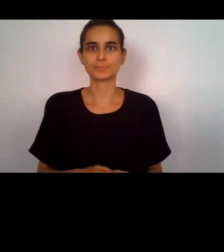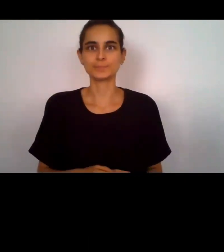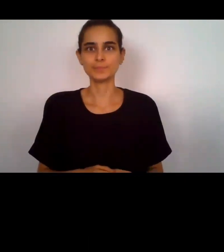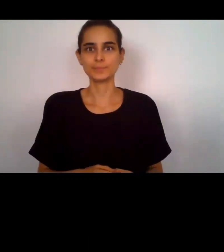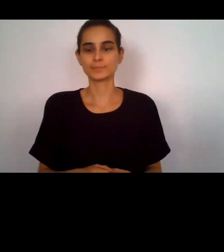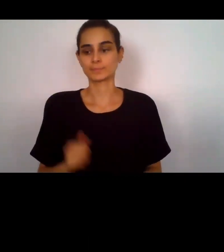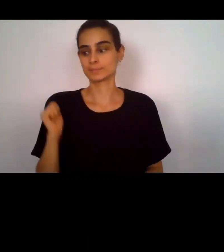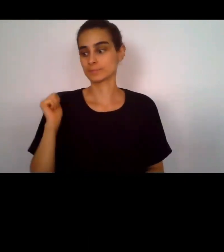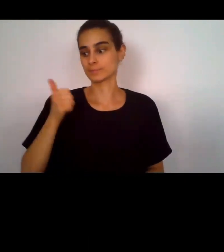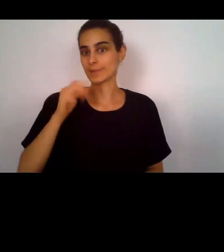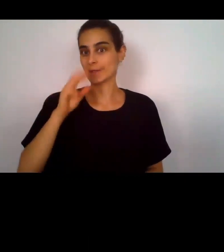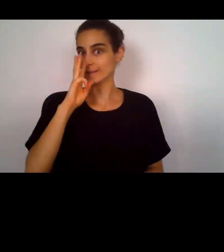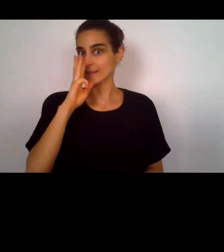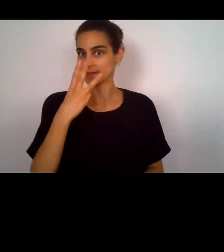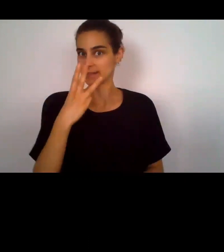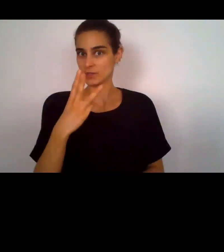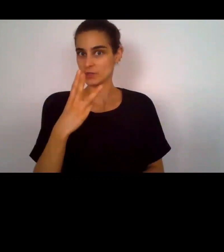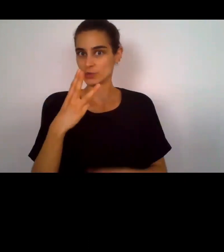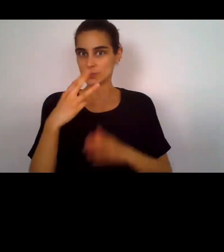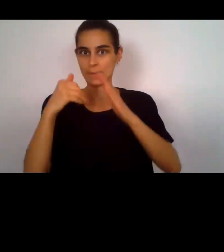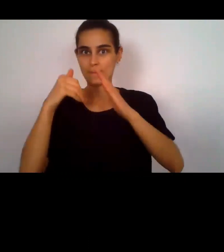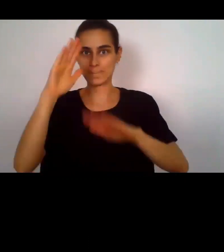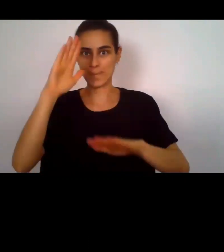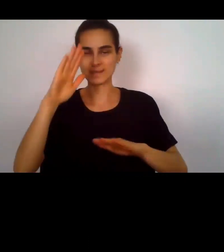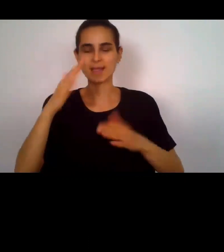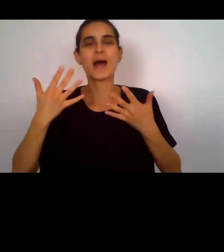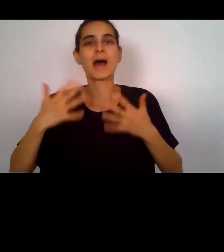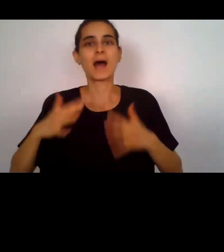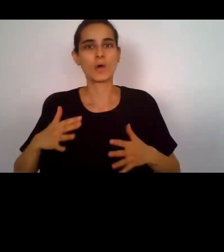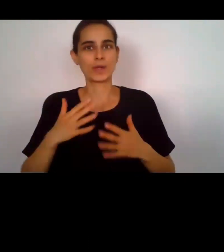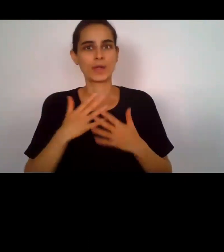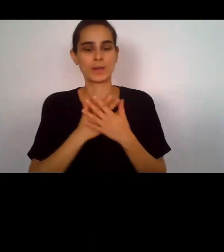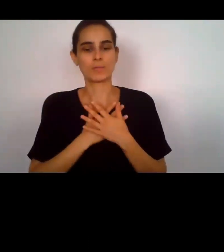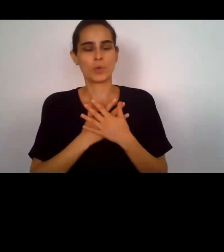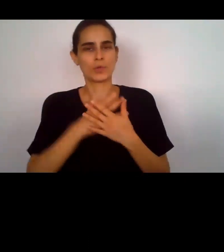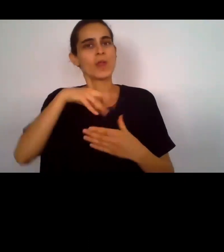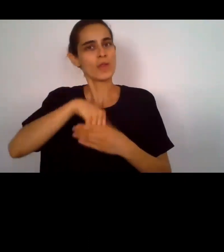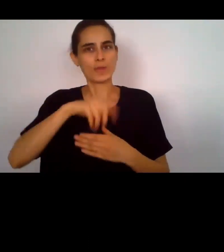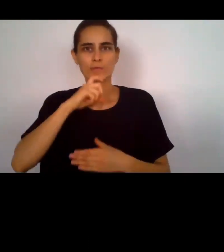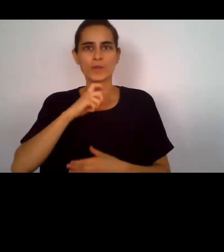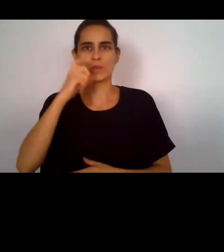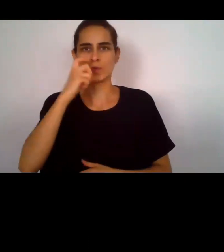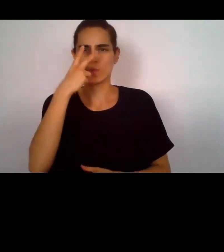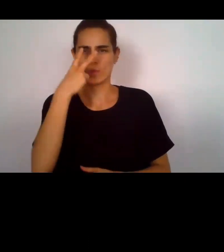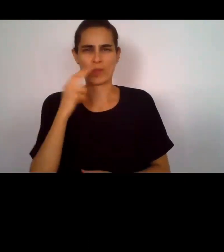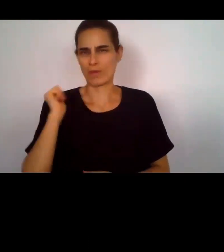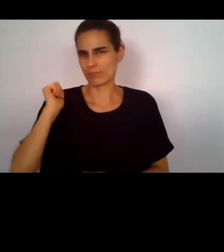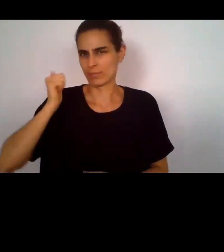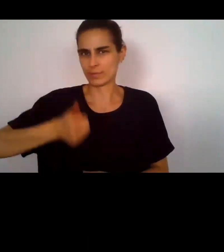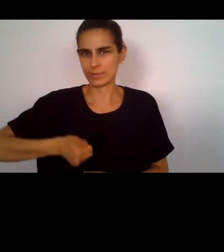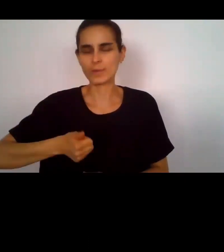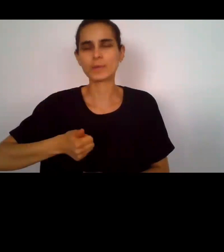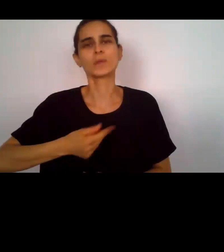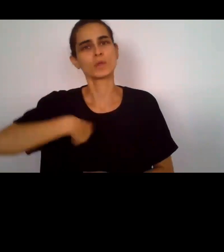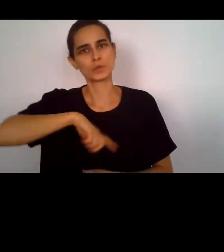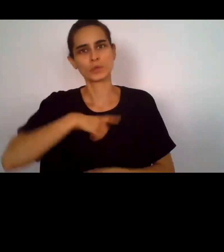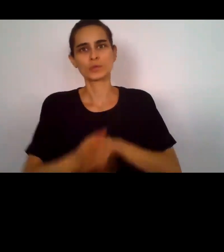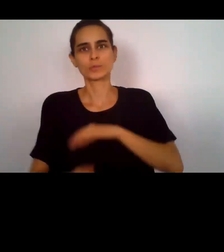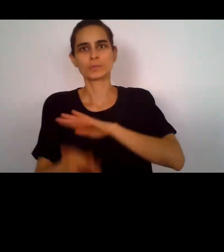aunque siempre ha asistido el voluntariado en la Fundación 11, pusimos en marcha la creación de una